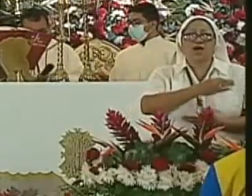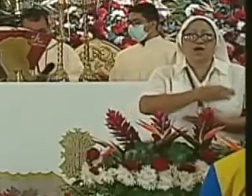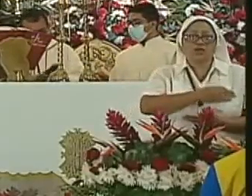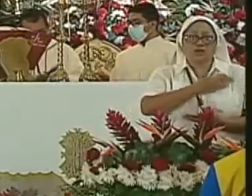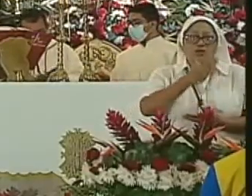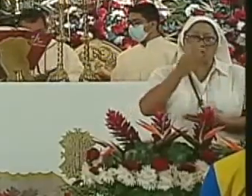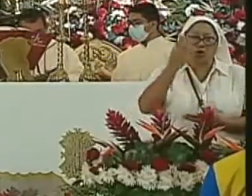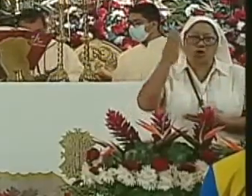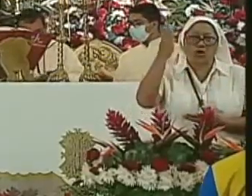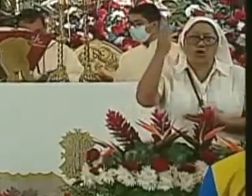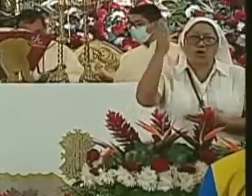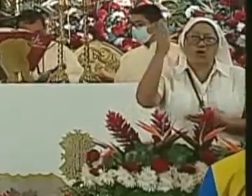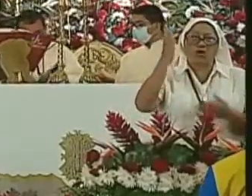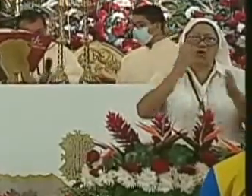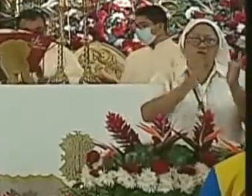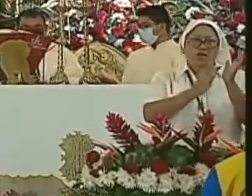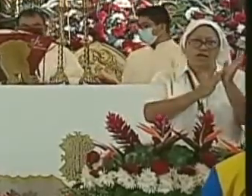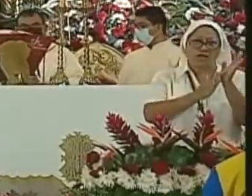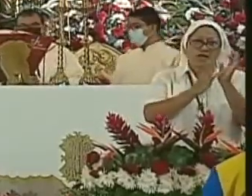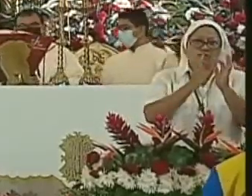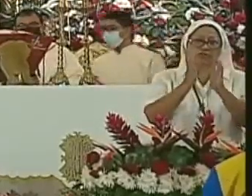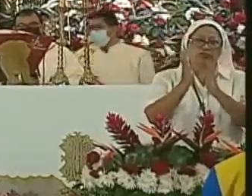Ven Señor